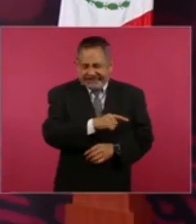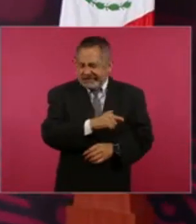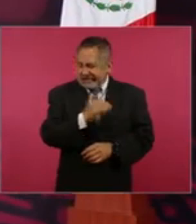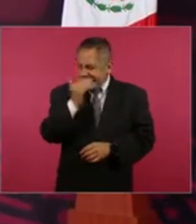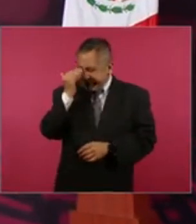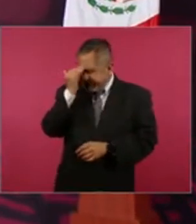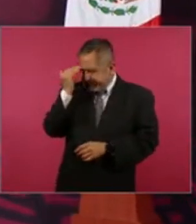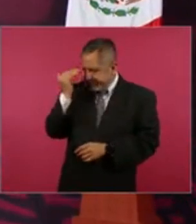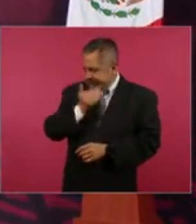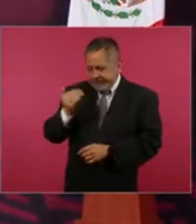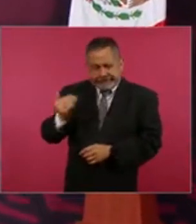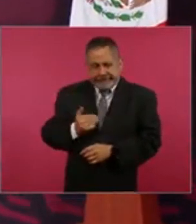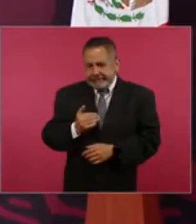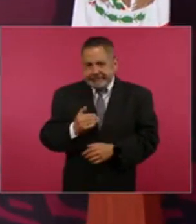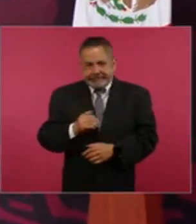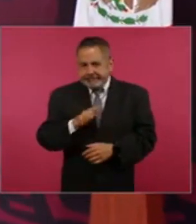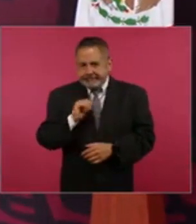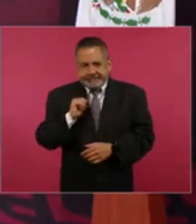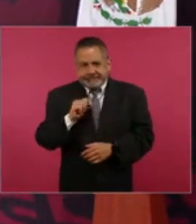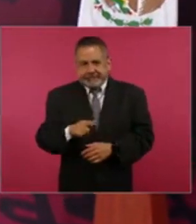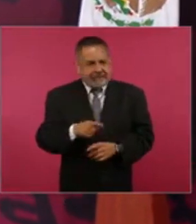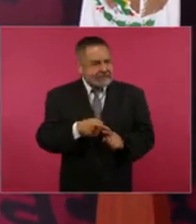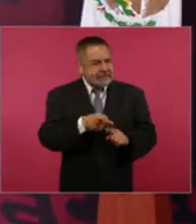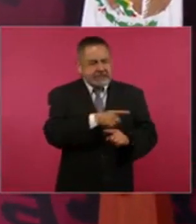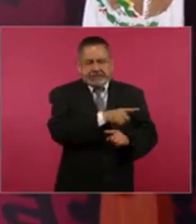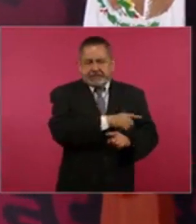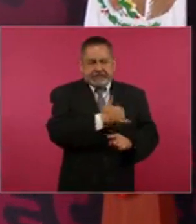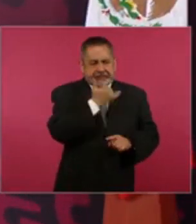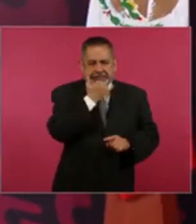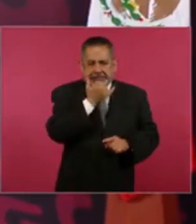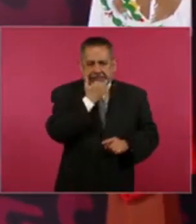aberraciones, los retrocesos